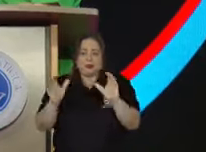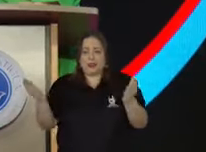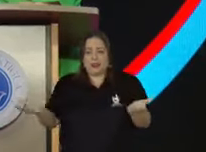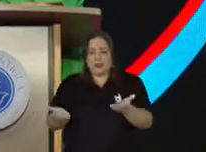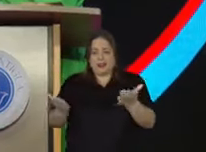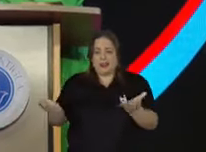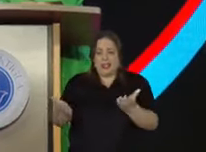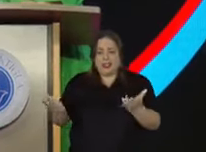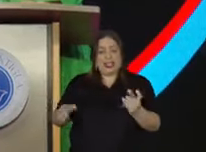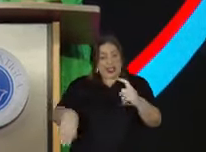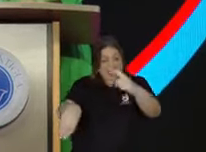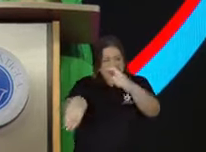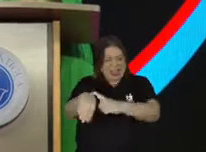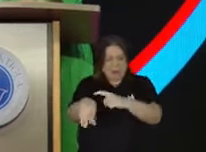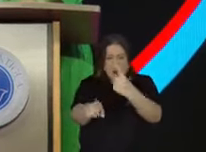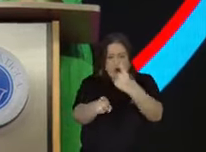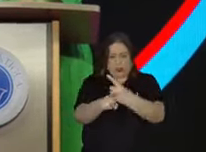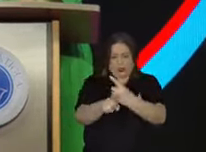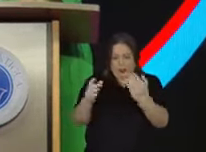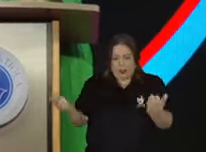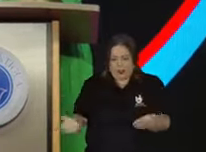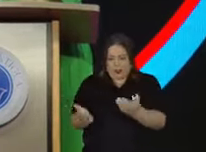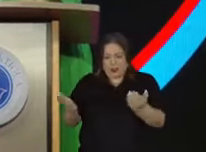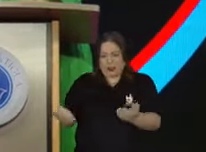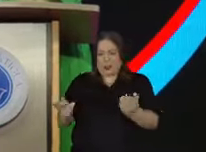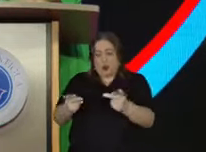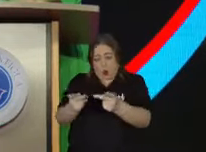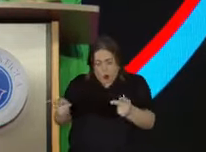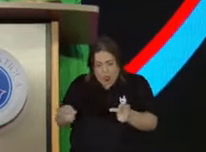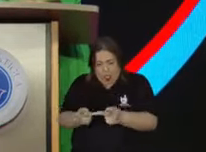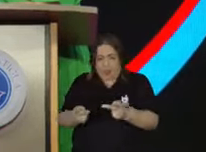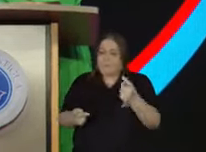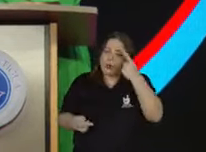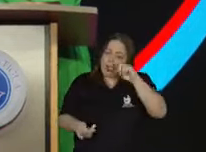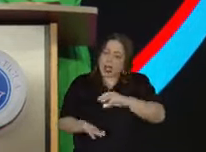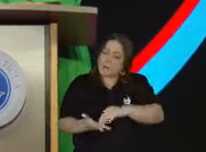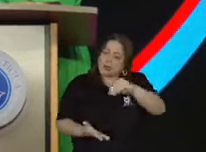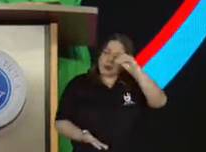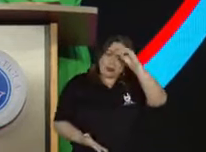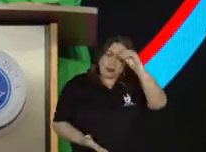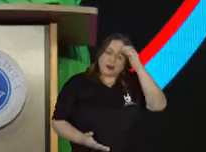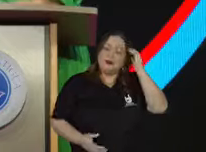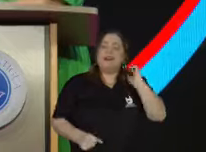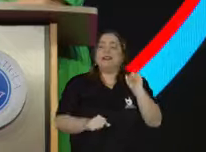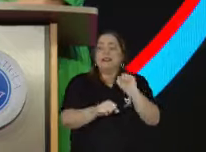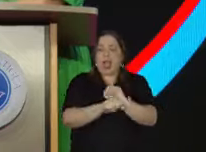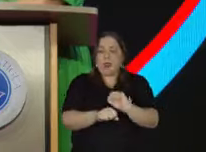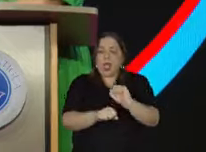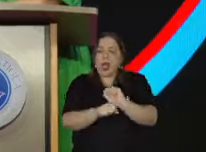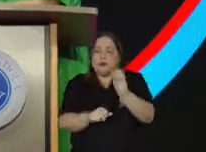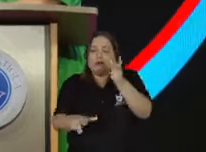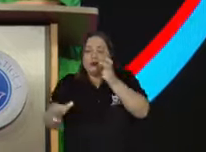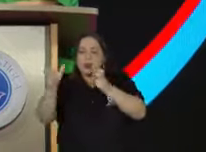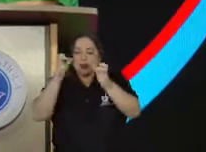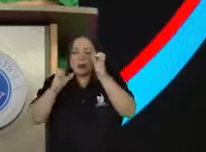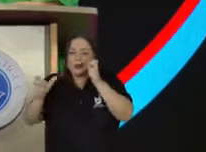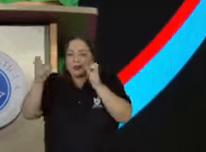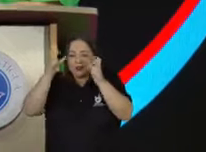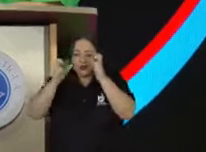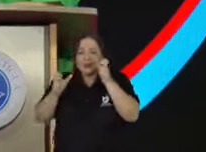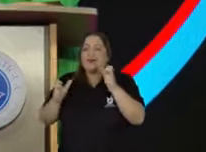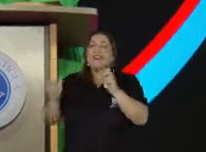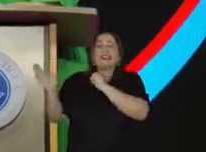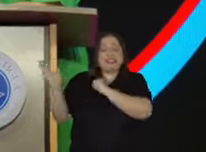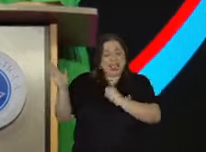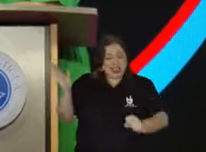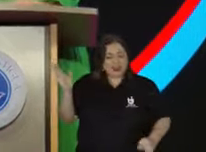el momento indicado. Aquí es el lugar indicado donde va a trabajar, ¿verdad? Además de el Señor.